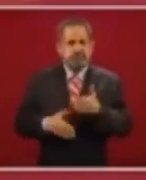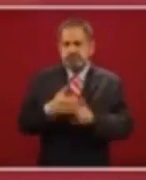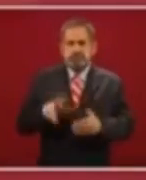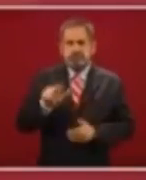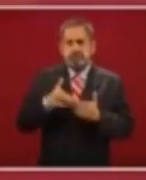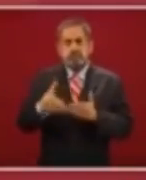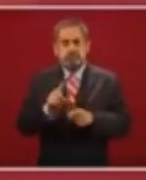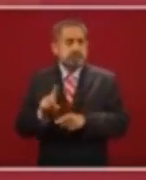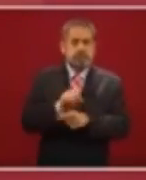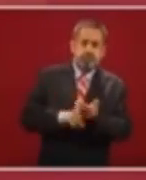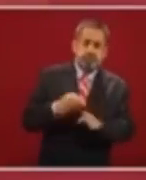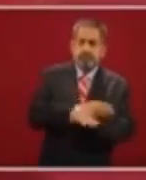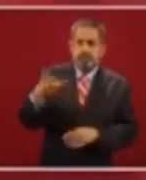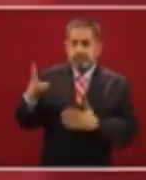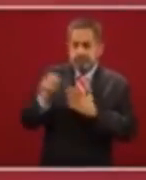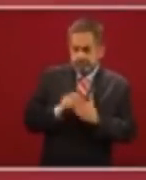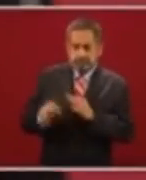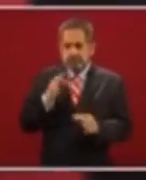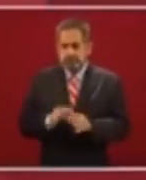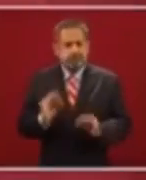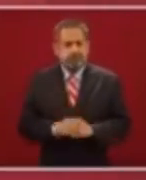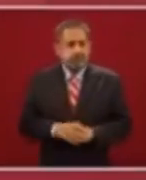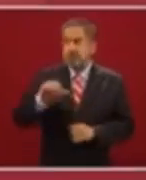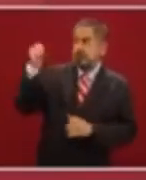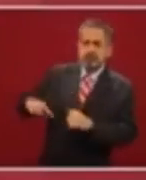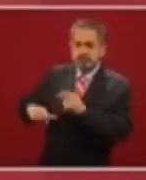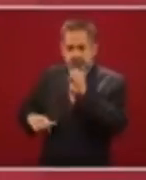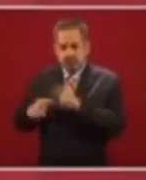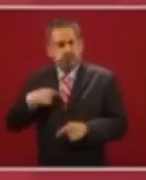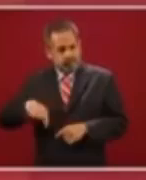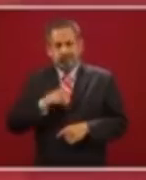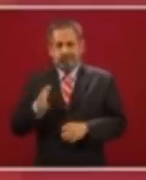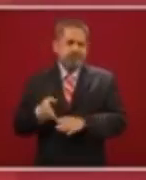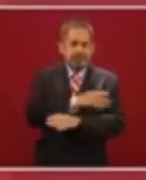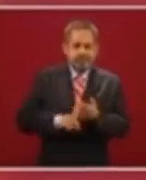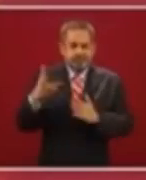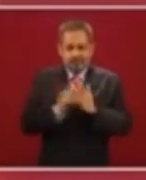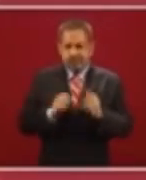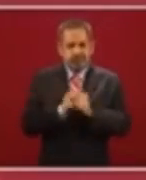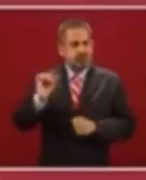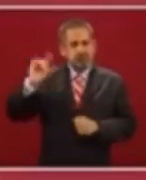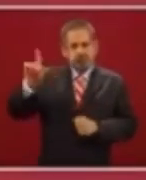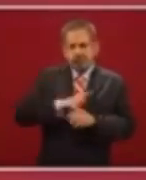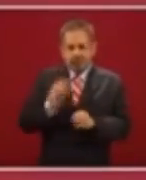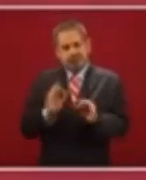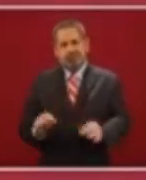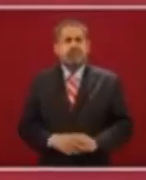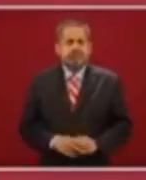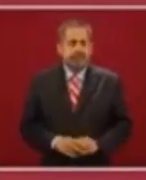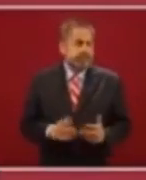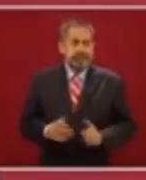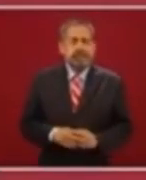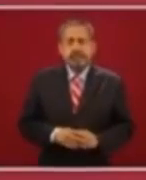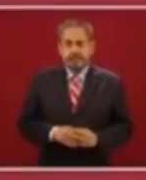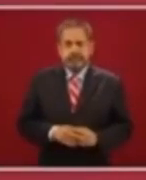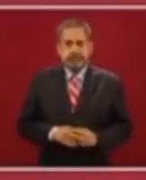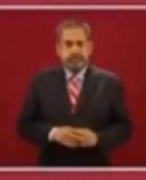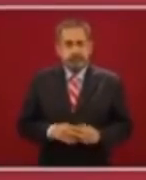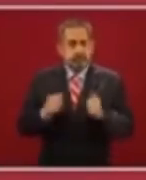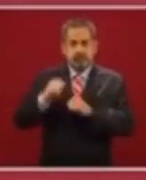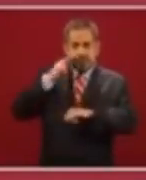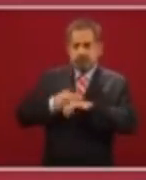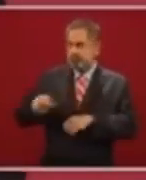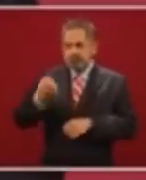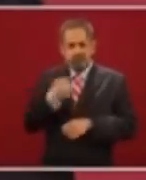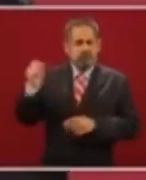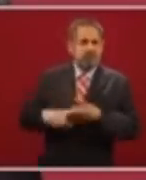llevando a cabo desde hace 3 meses, antes que otros gobiernos en el mundo, y de manera muy profesional, con la